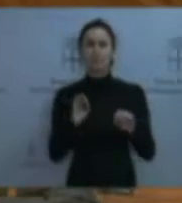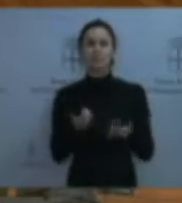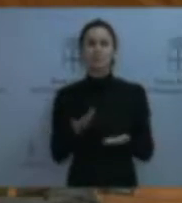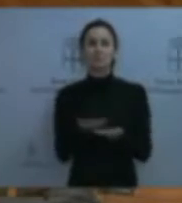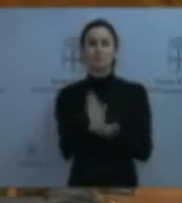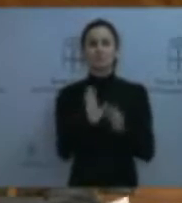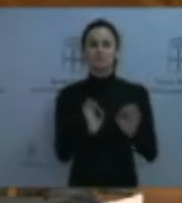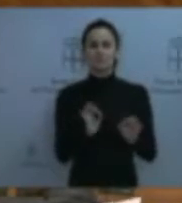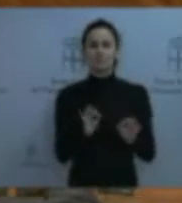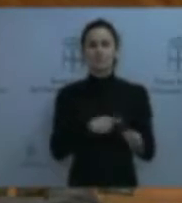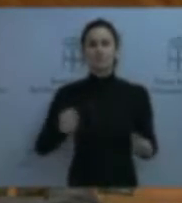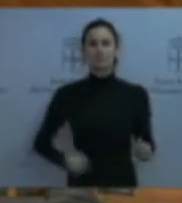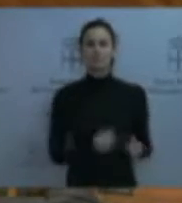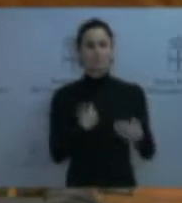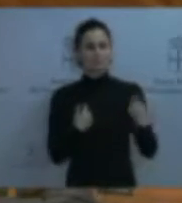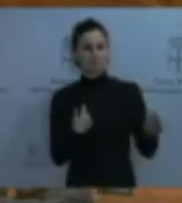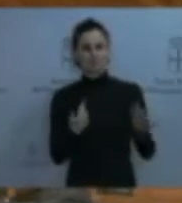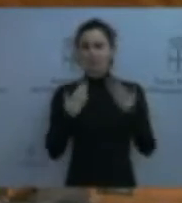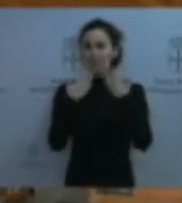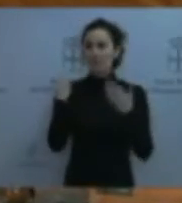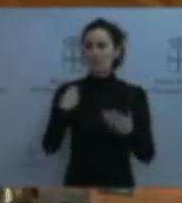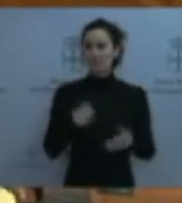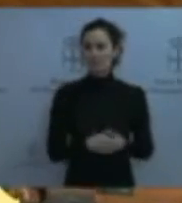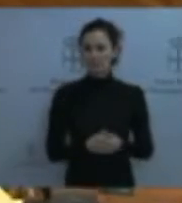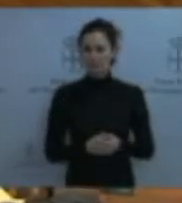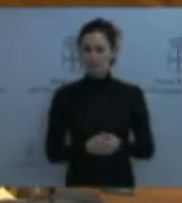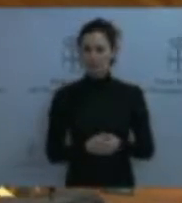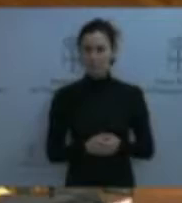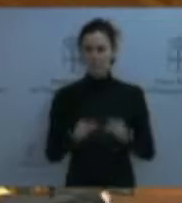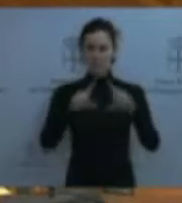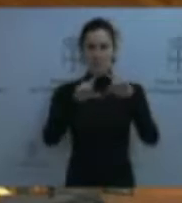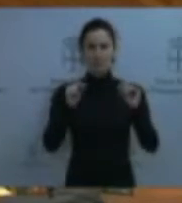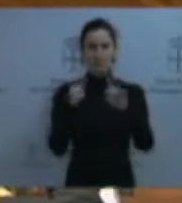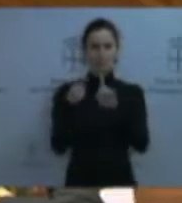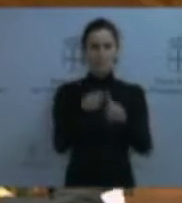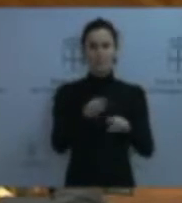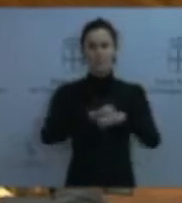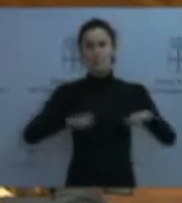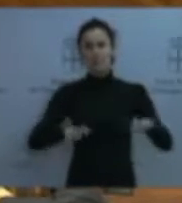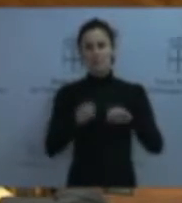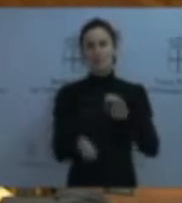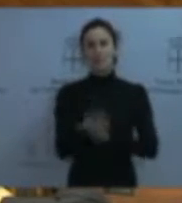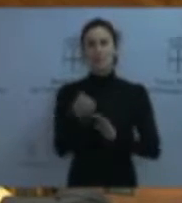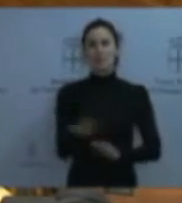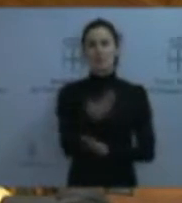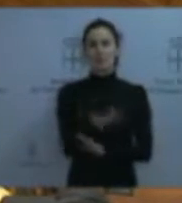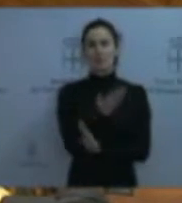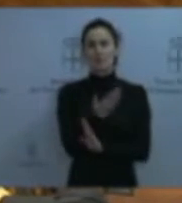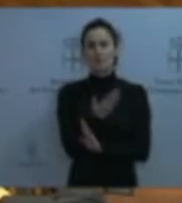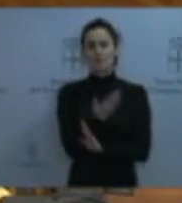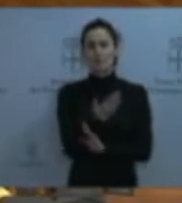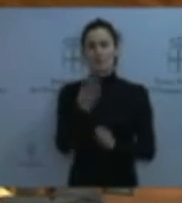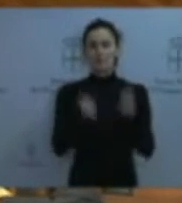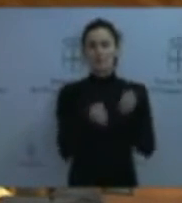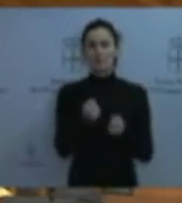Asturias. Gracias, señor presidente. Asturias se dedica mayoritariamente a la producción de leche UHT.